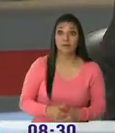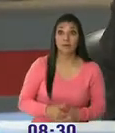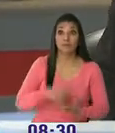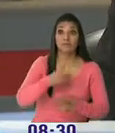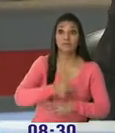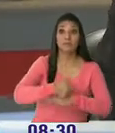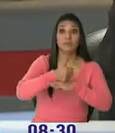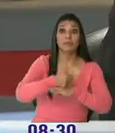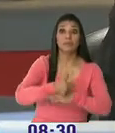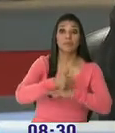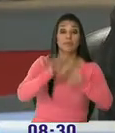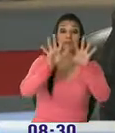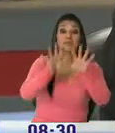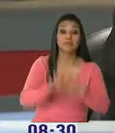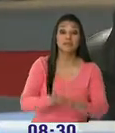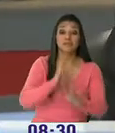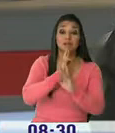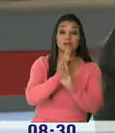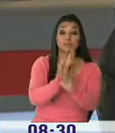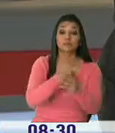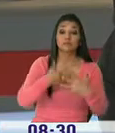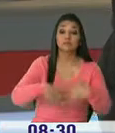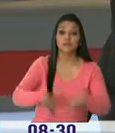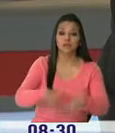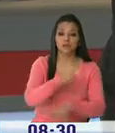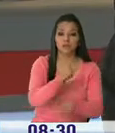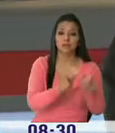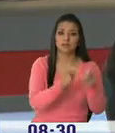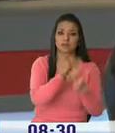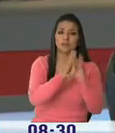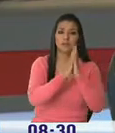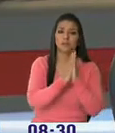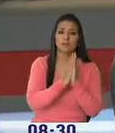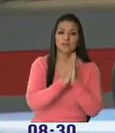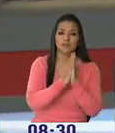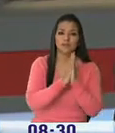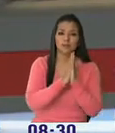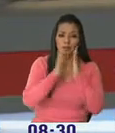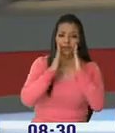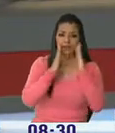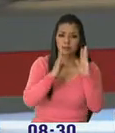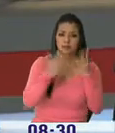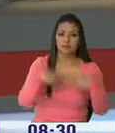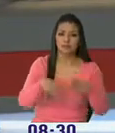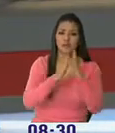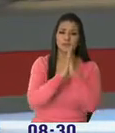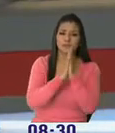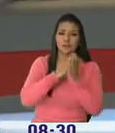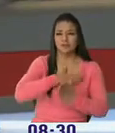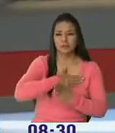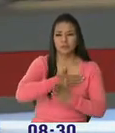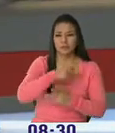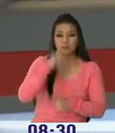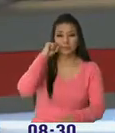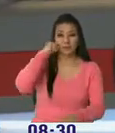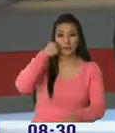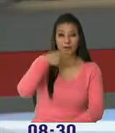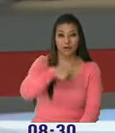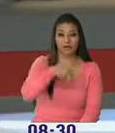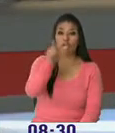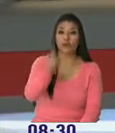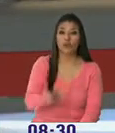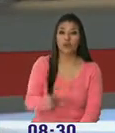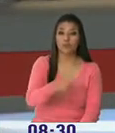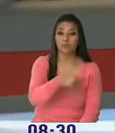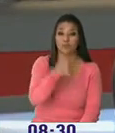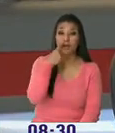de la Secretaría dan respuesta a la petición de los moradores que pedían, me acuerdo, la intervención para evitar que la